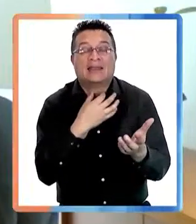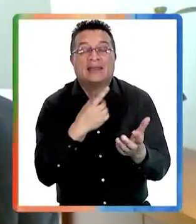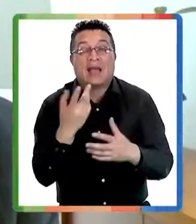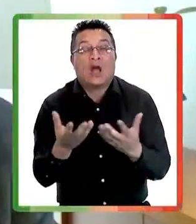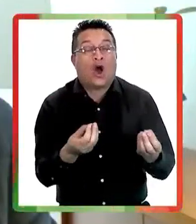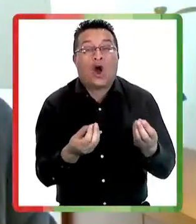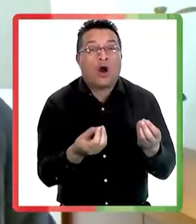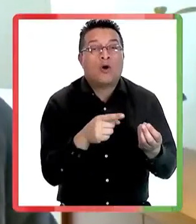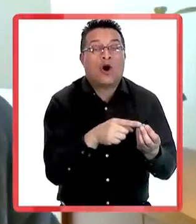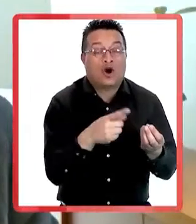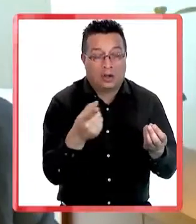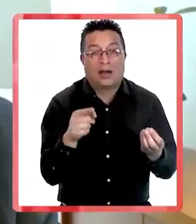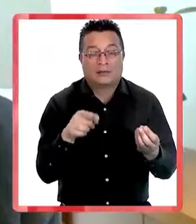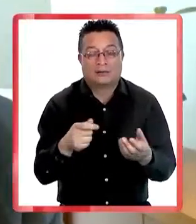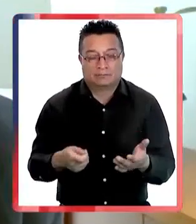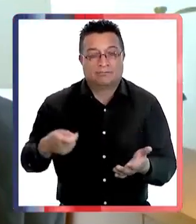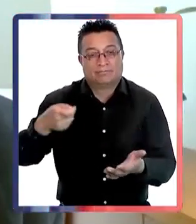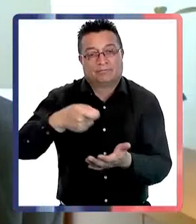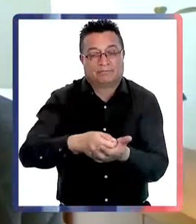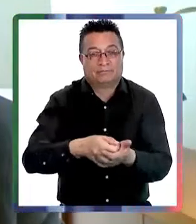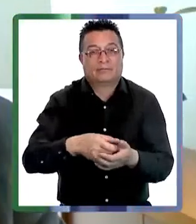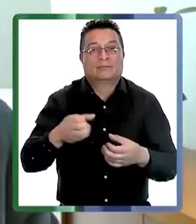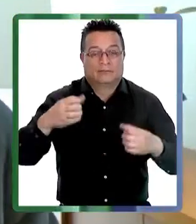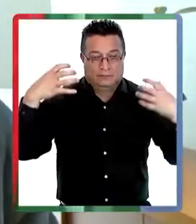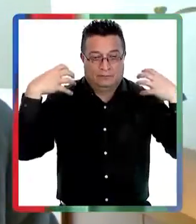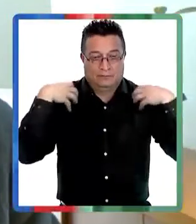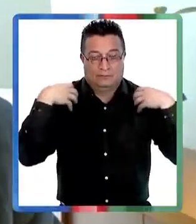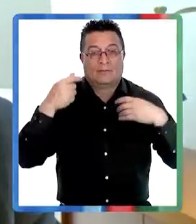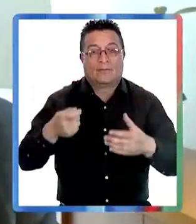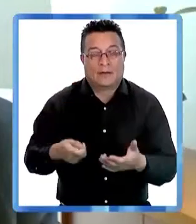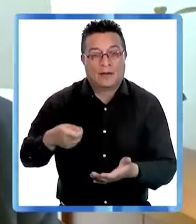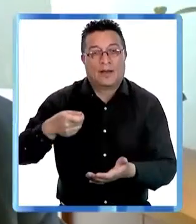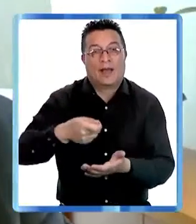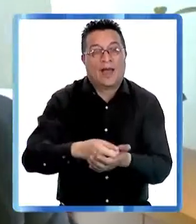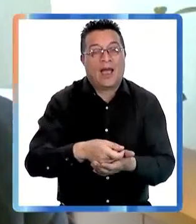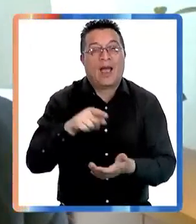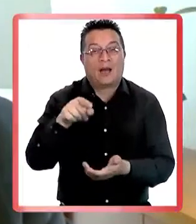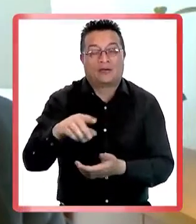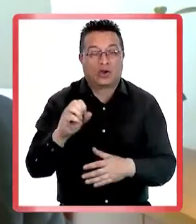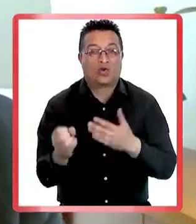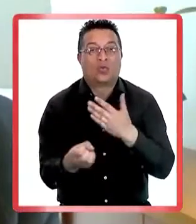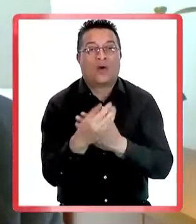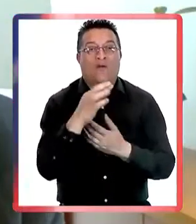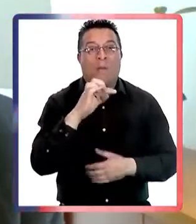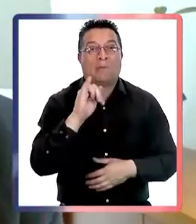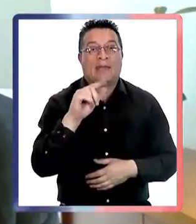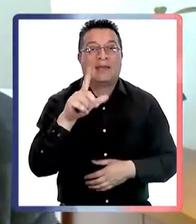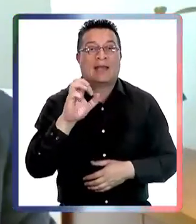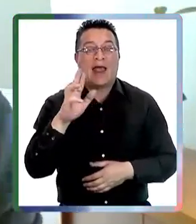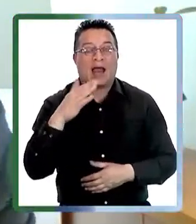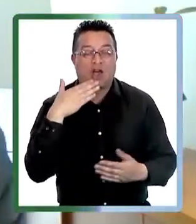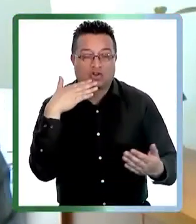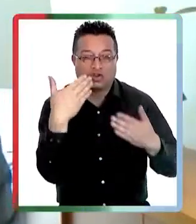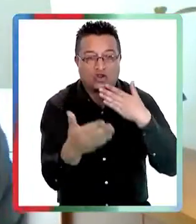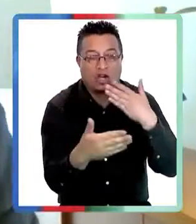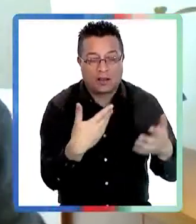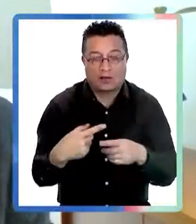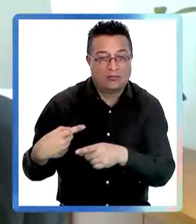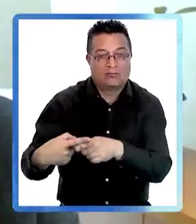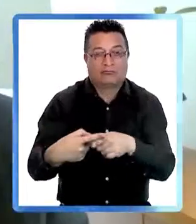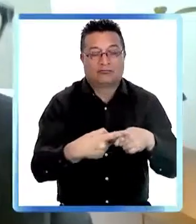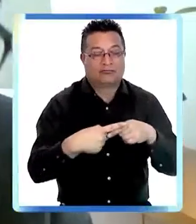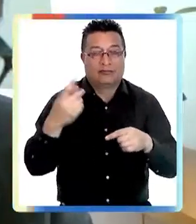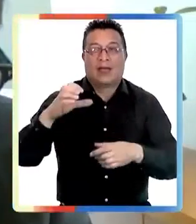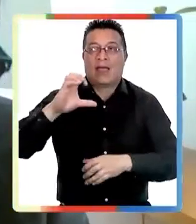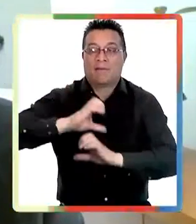año cotizado? Esa se financia con cargo al aporte del nuevo pilar contributivo solidario